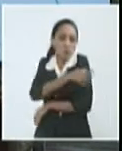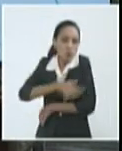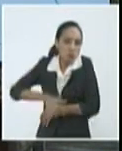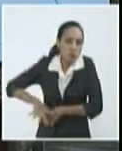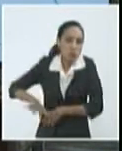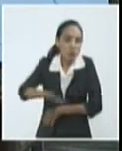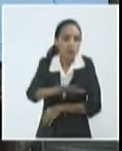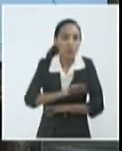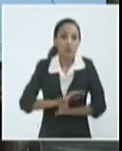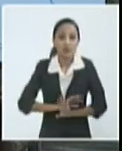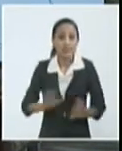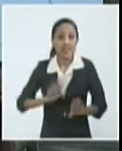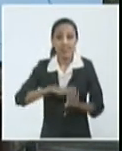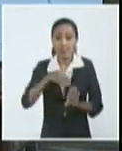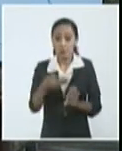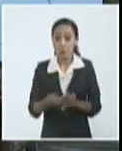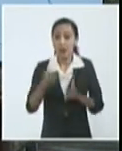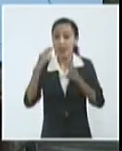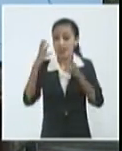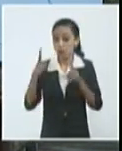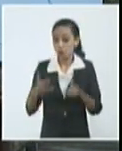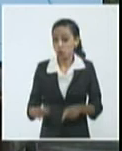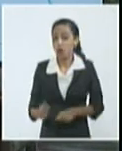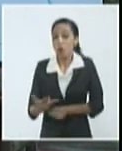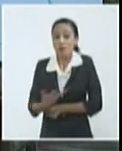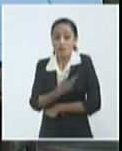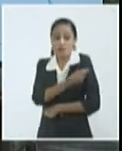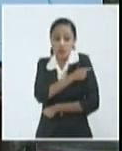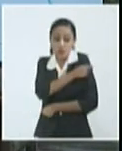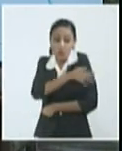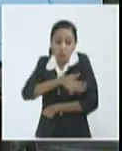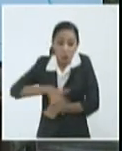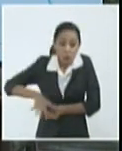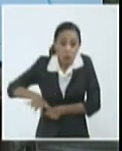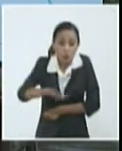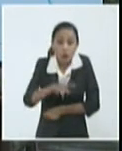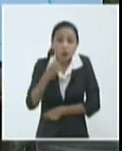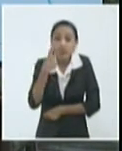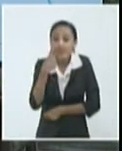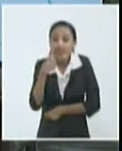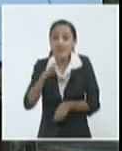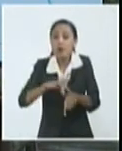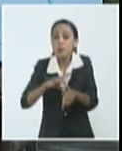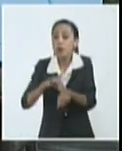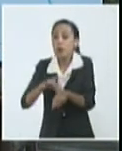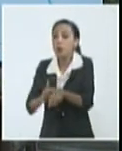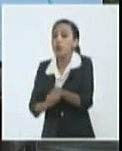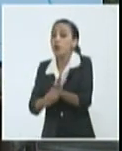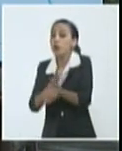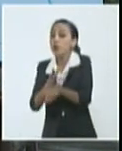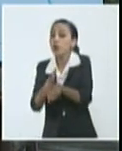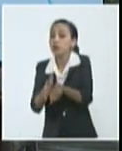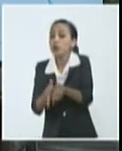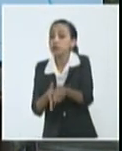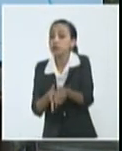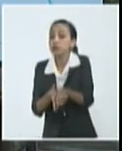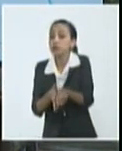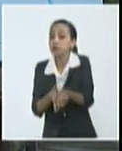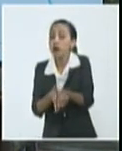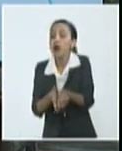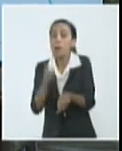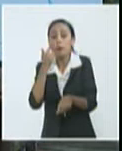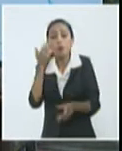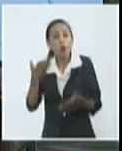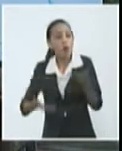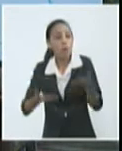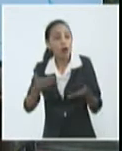ya con los resultados de la vacunación masiva y las incidencias que íbamos teniendo en relación con la inmunización